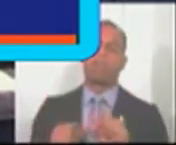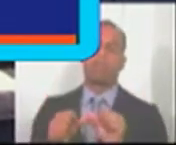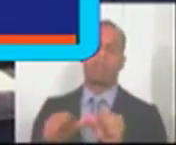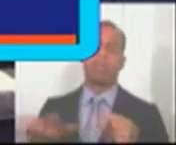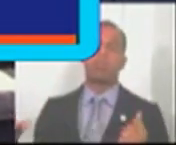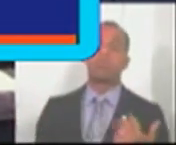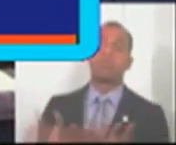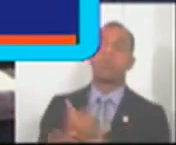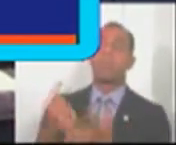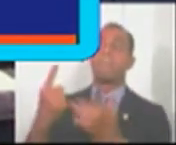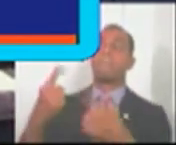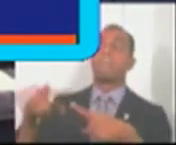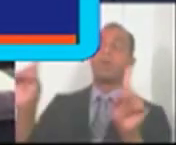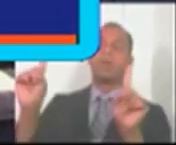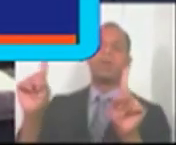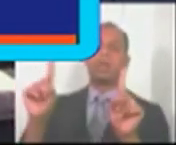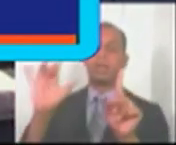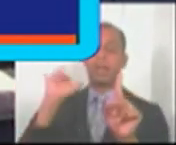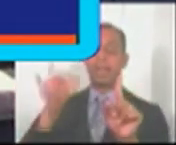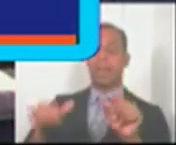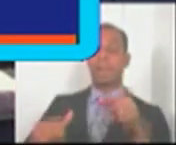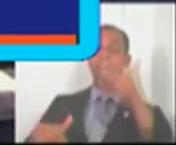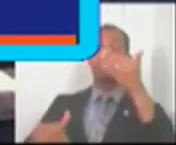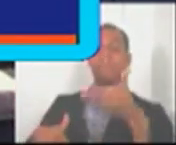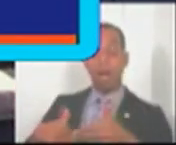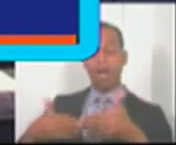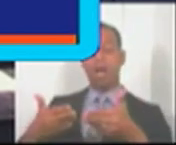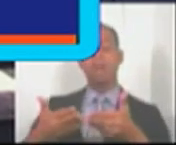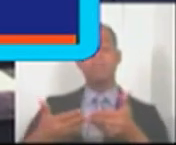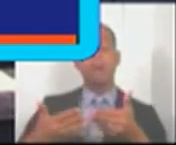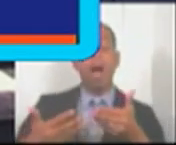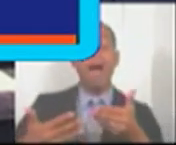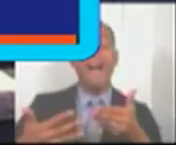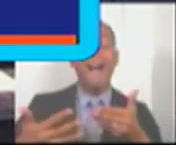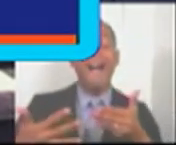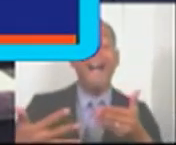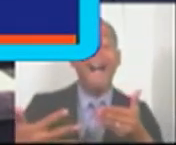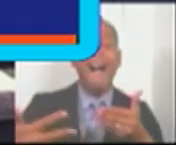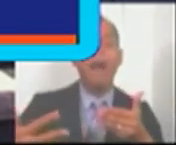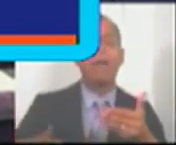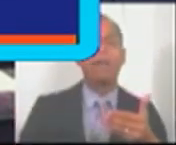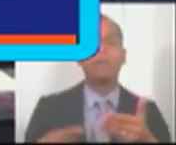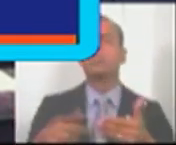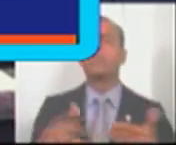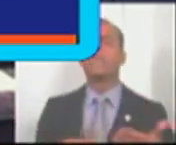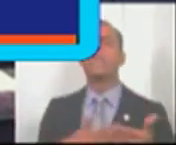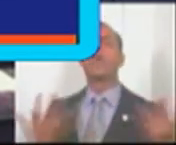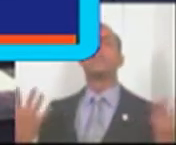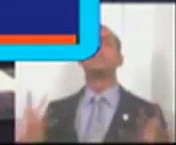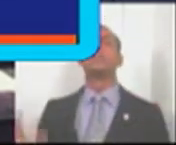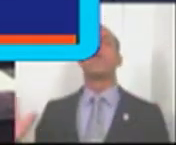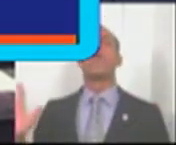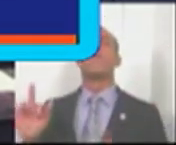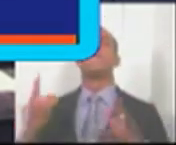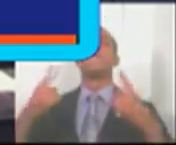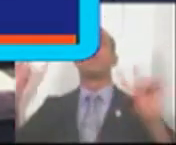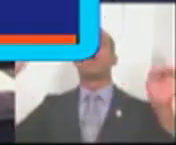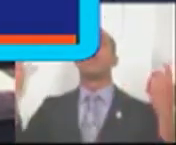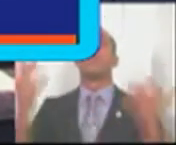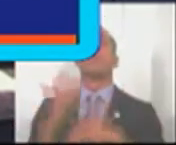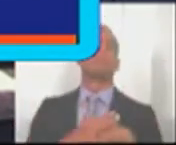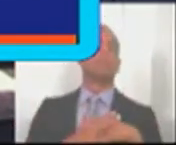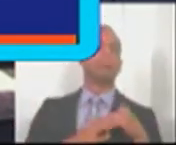nuevo horizonte, pero ese nuevo horizonte no te puede dar la complacencia de decir, ya lo hice, no es